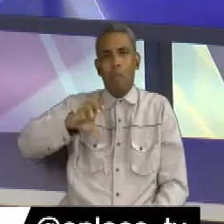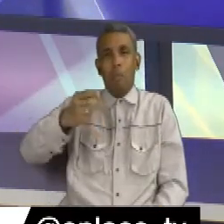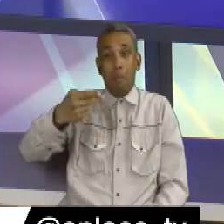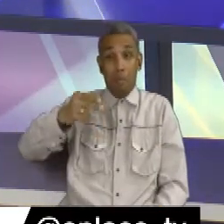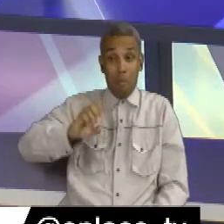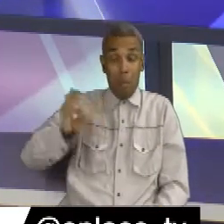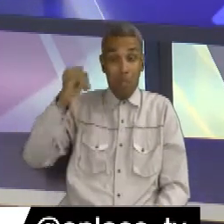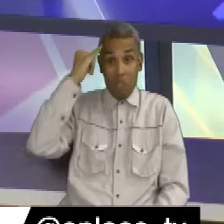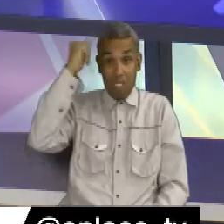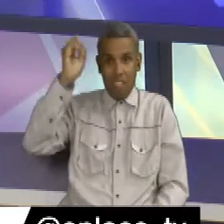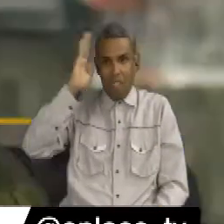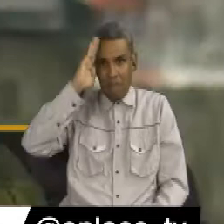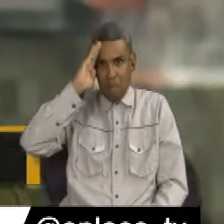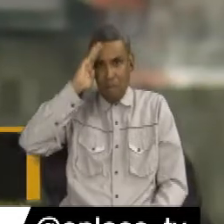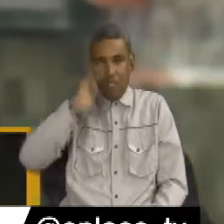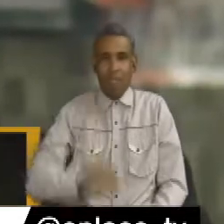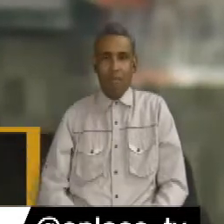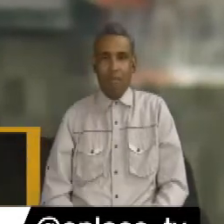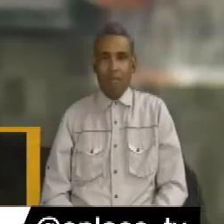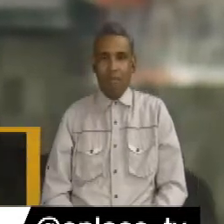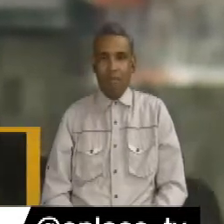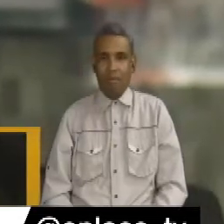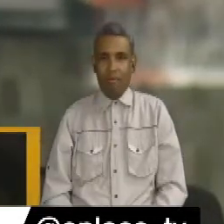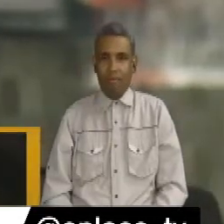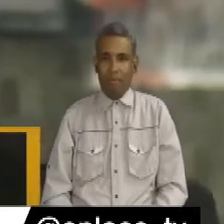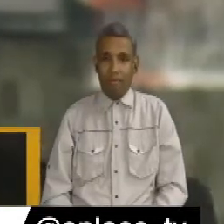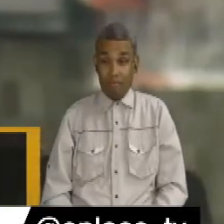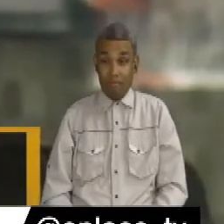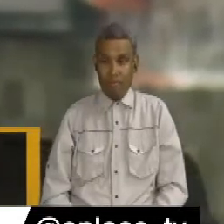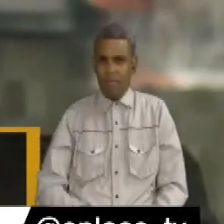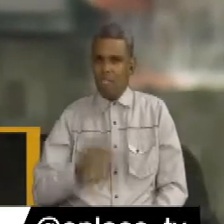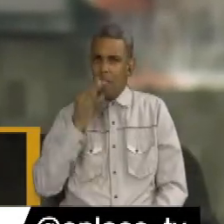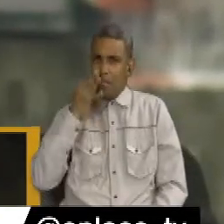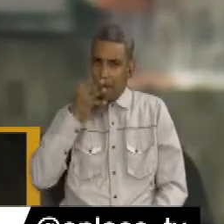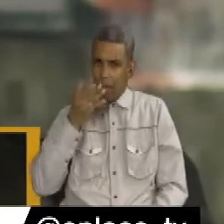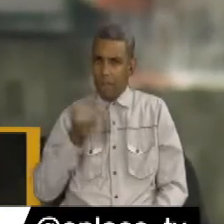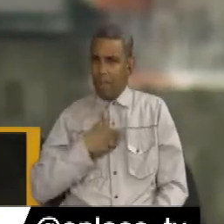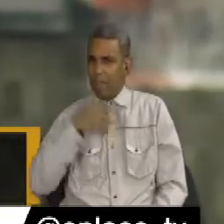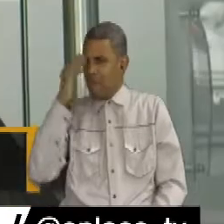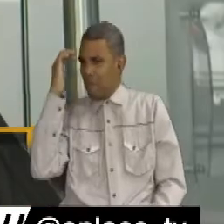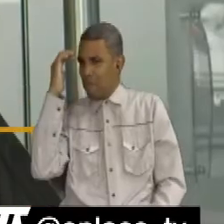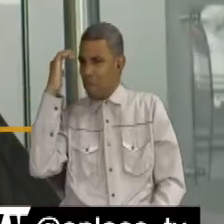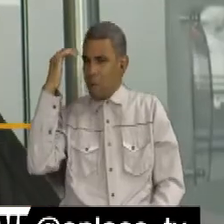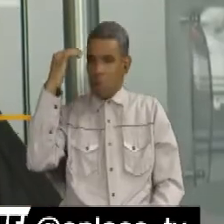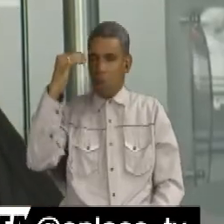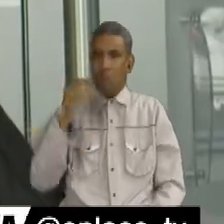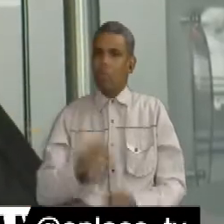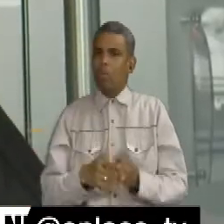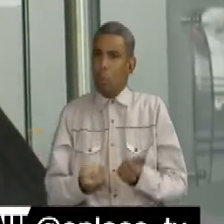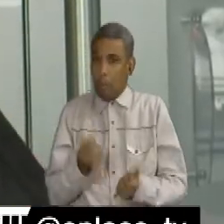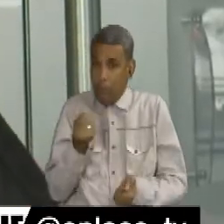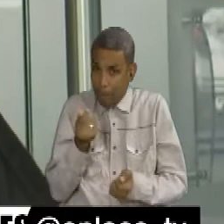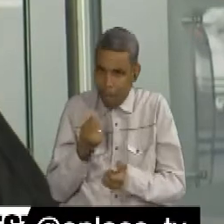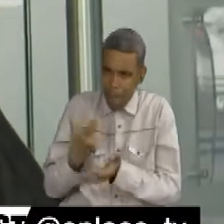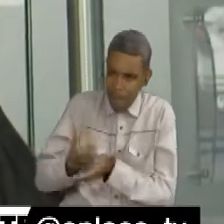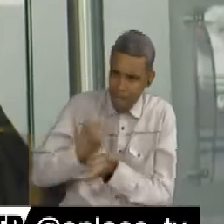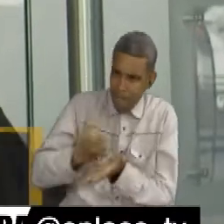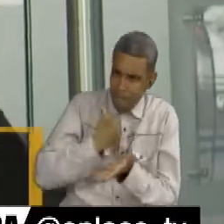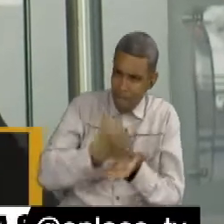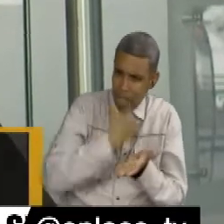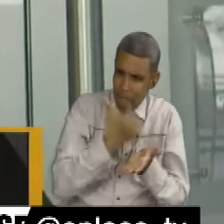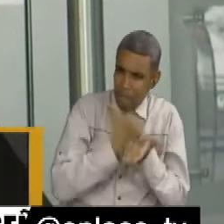acompañarlos. Café por un futuro es una actividad de la Policía Nacional que busca recoger fondos para los hijos y esposas